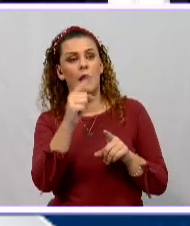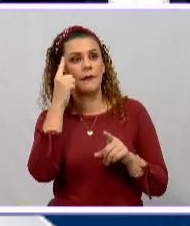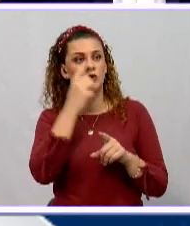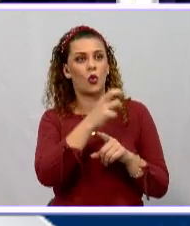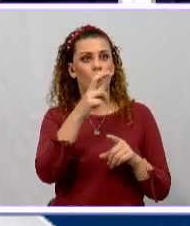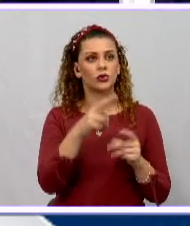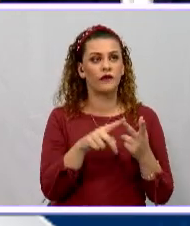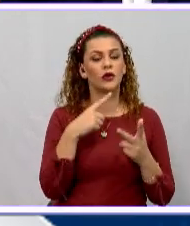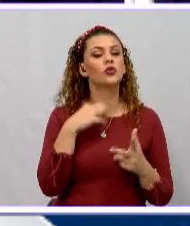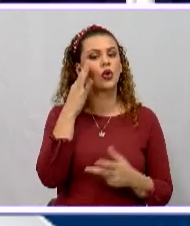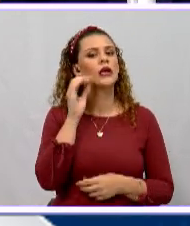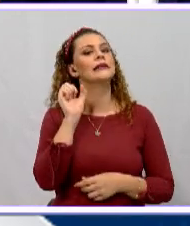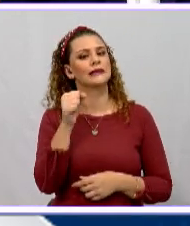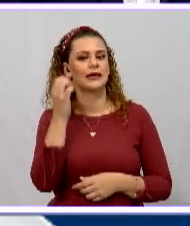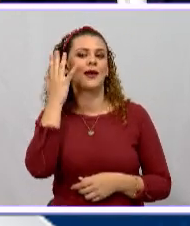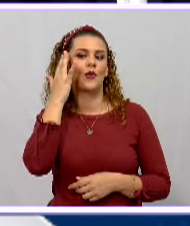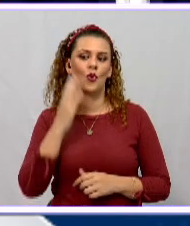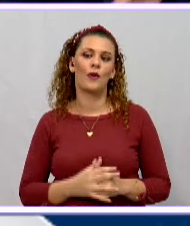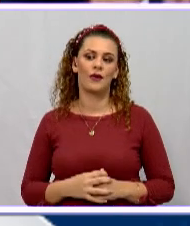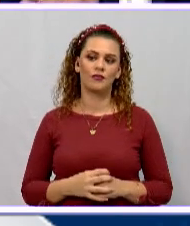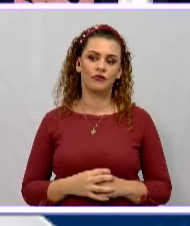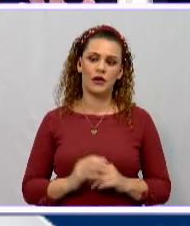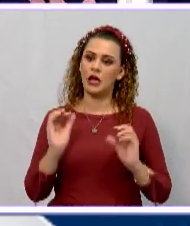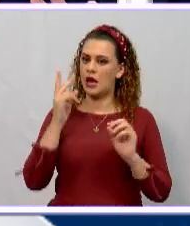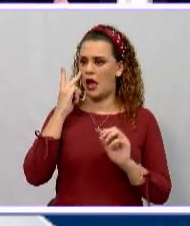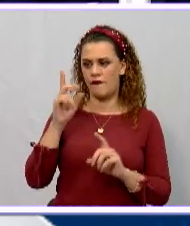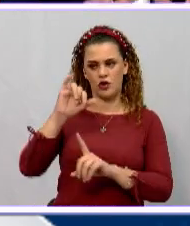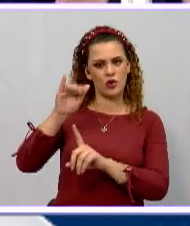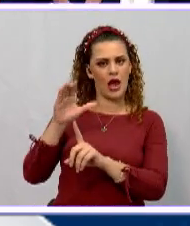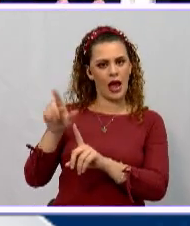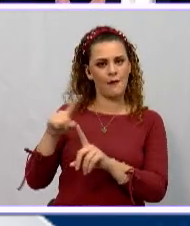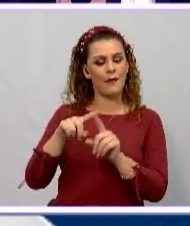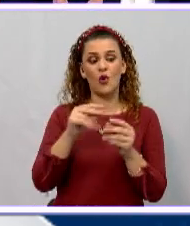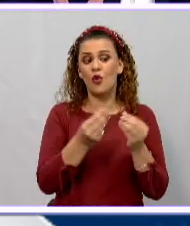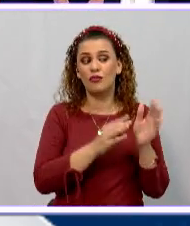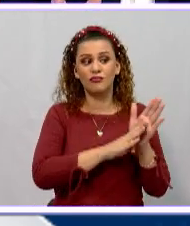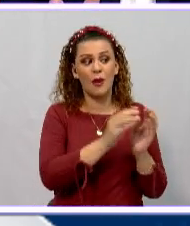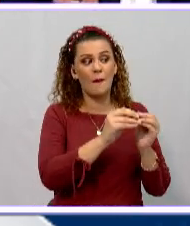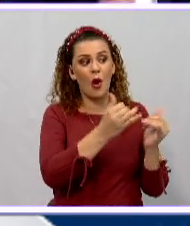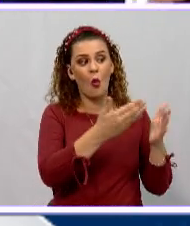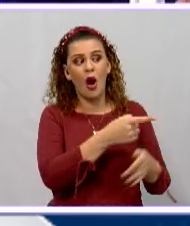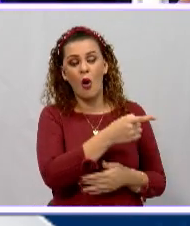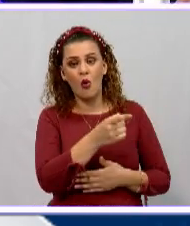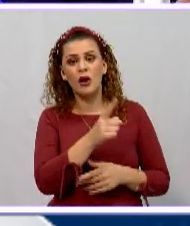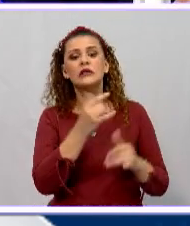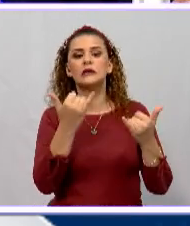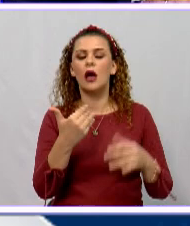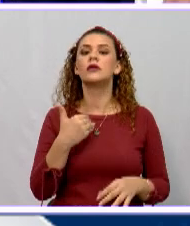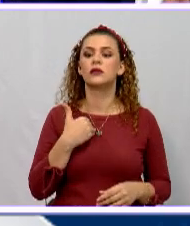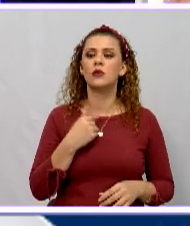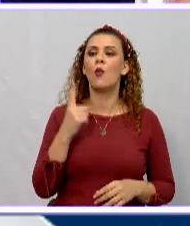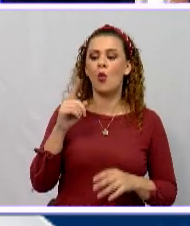yo creo que sí es preocupante no tiene nada que ver Campbell lo que pasa es que no hemos producido más jugadores pero ya tenemos